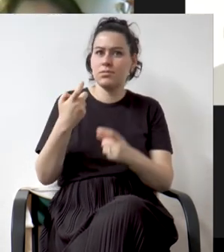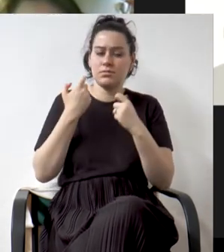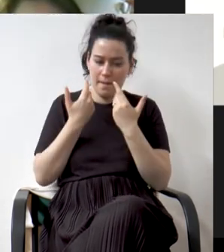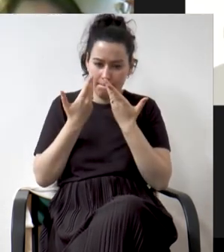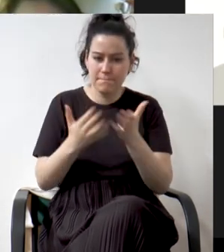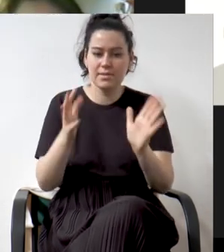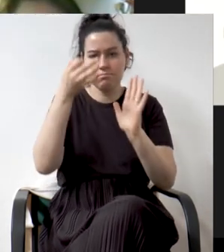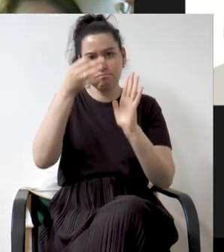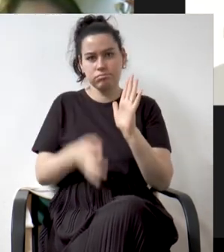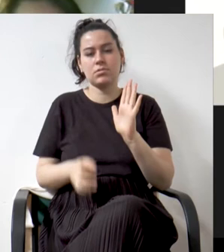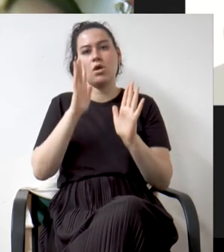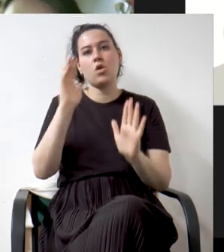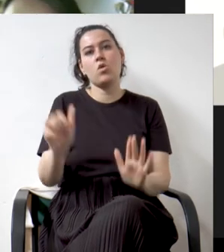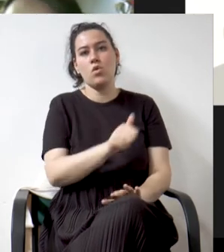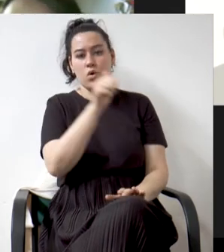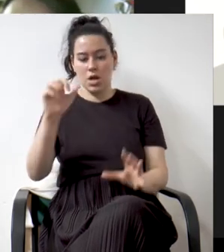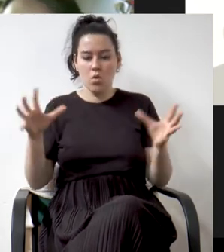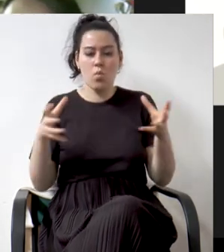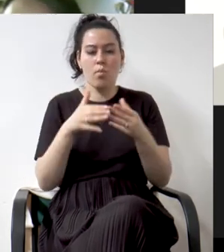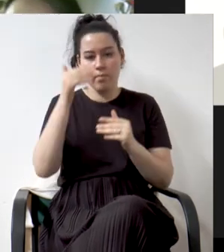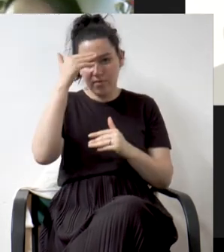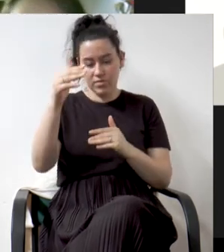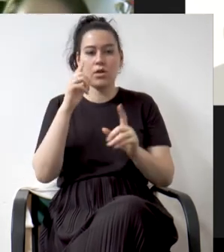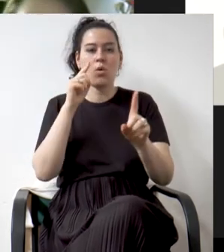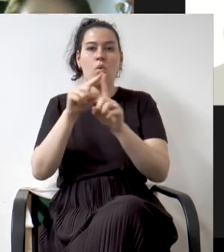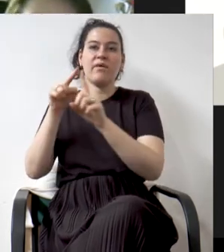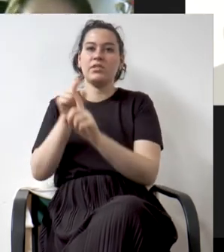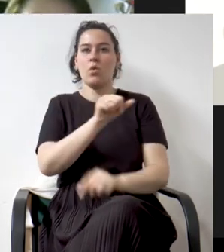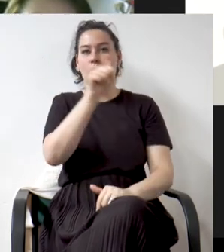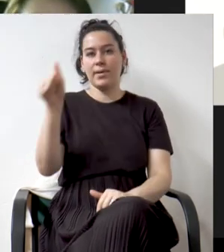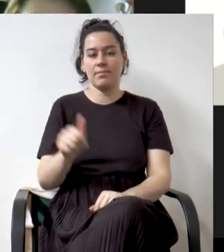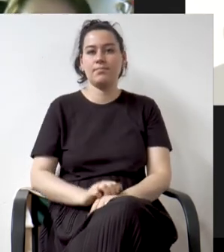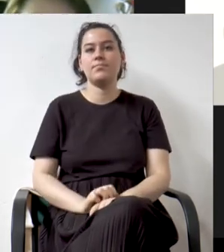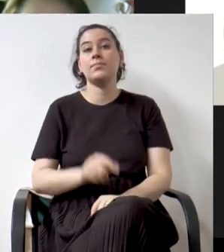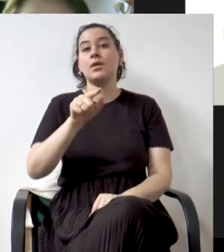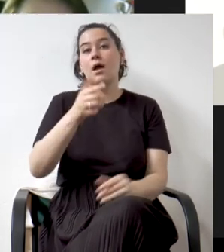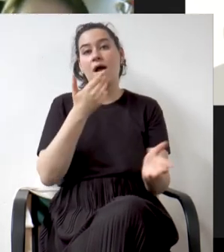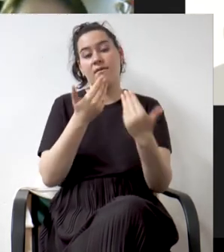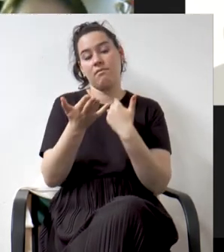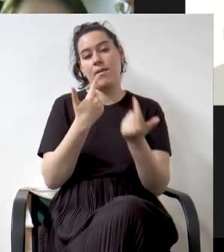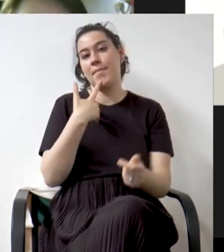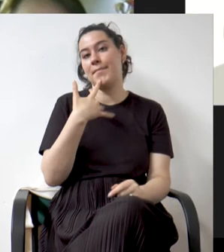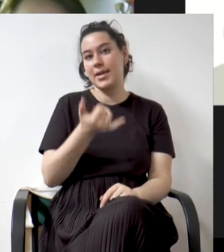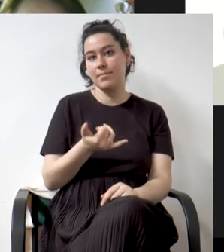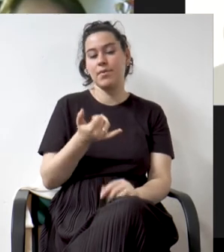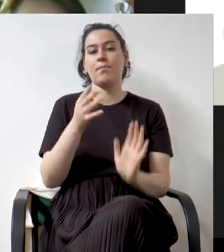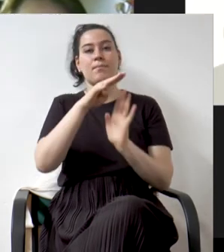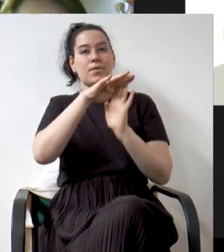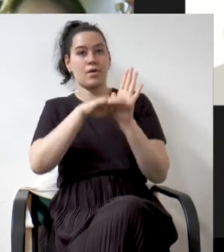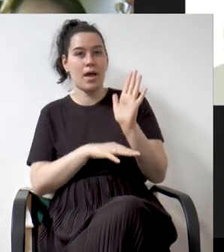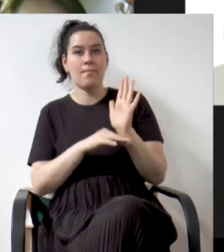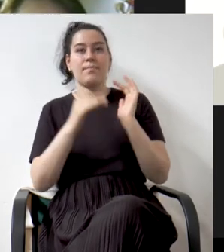práctica y lograr que los núcleos docentes lleguen a estos objetivos. ¿Sí? Cuando hablamos de que el programa de